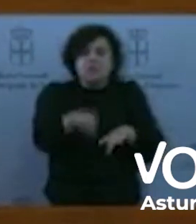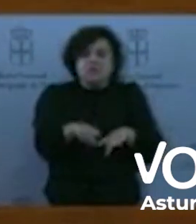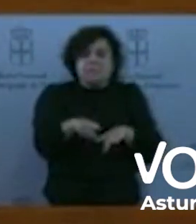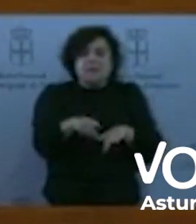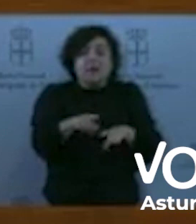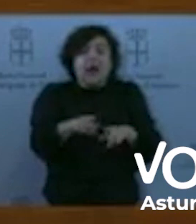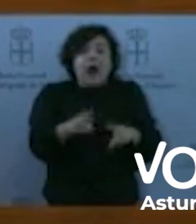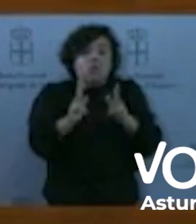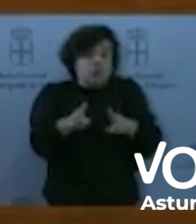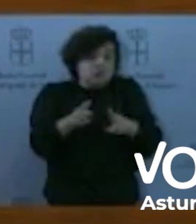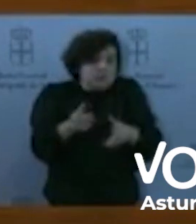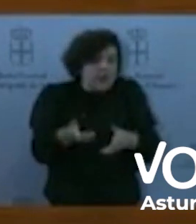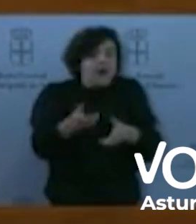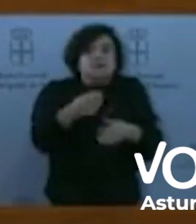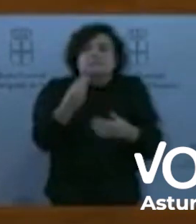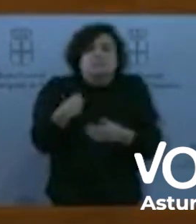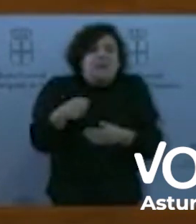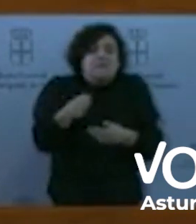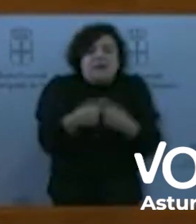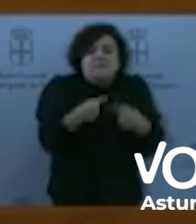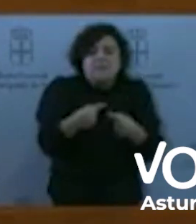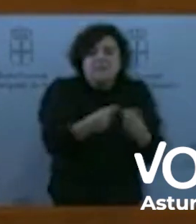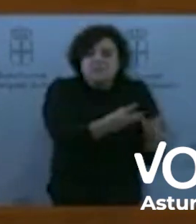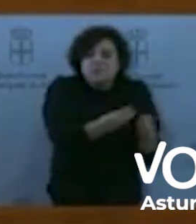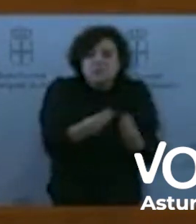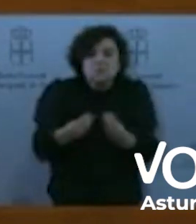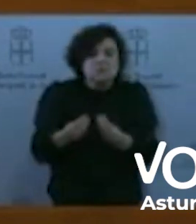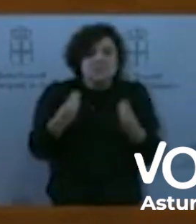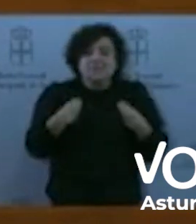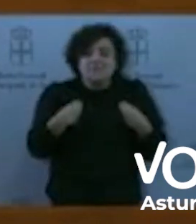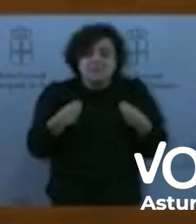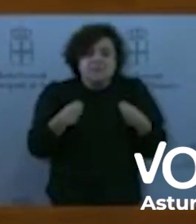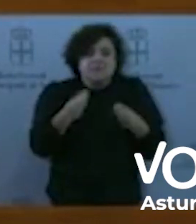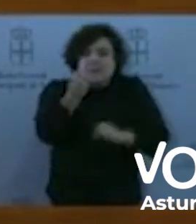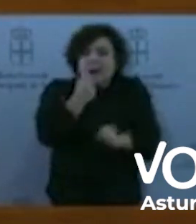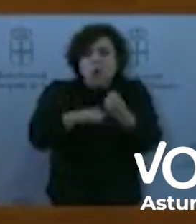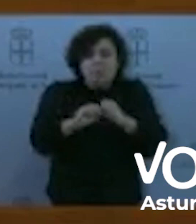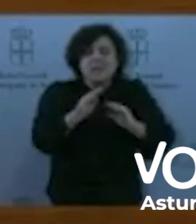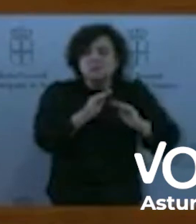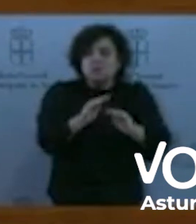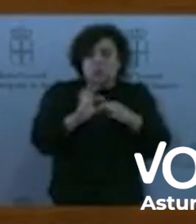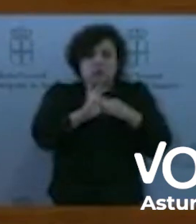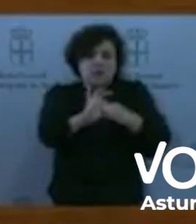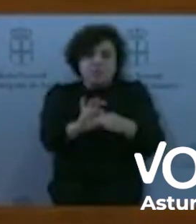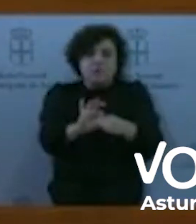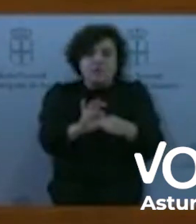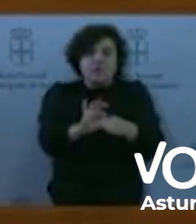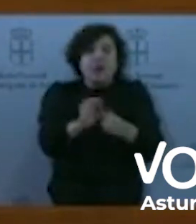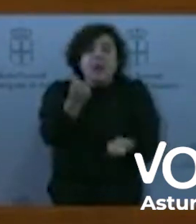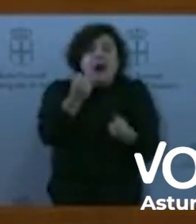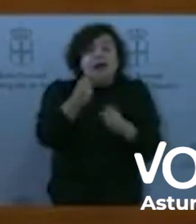que viven y precisamente son esos nuestros aliados. La educación está en un segundo plano. La educación privada arranca, la pública